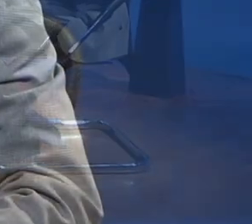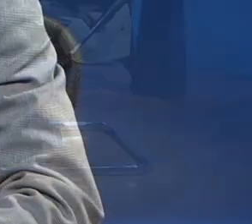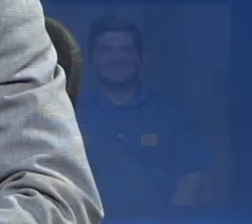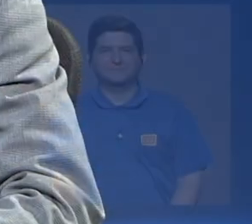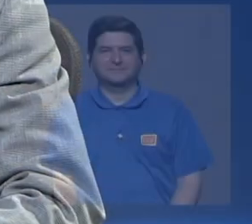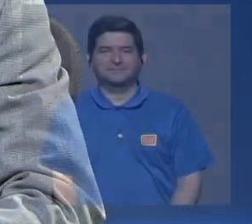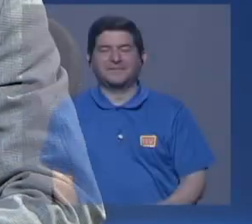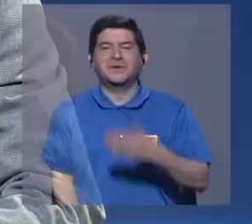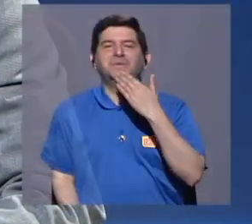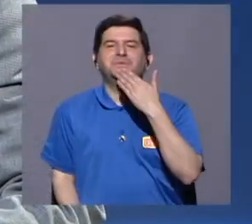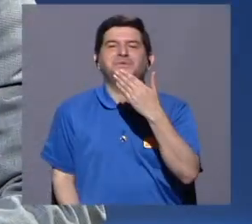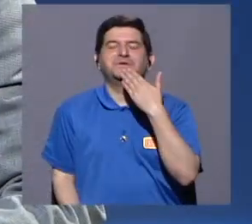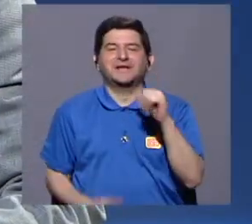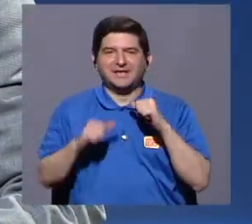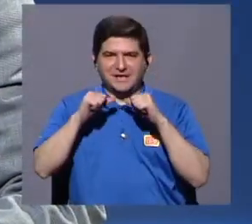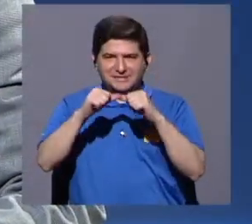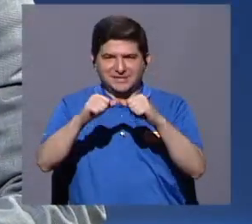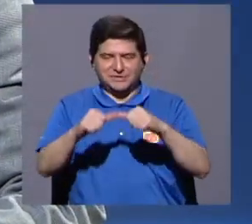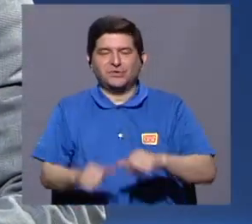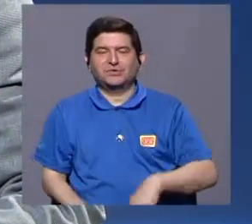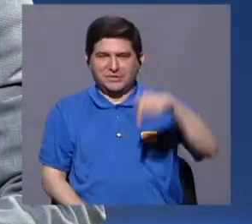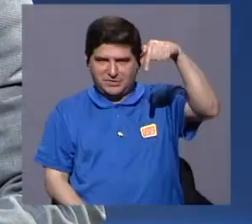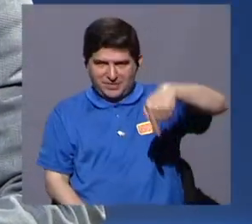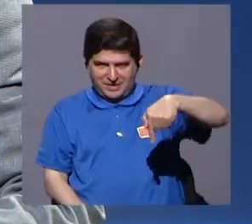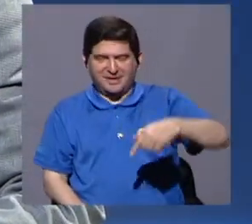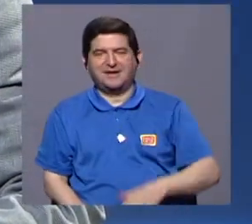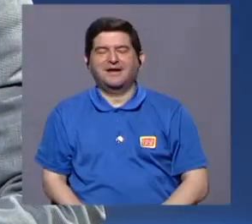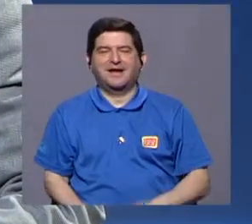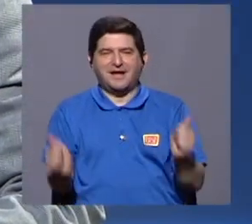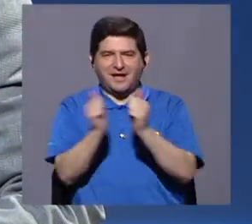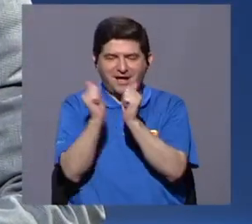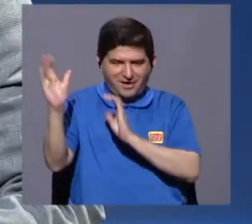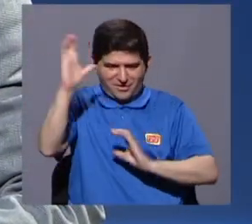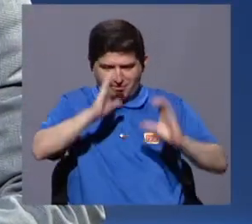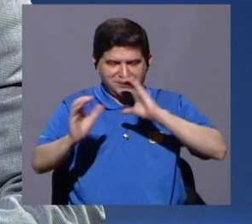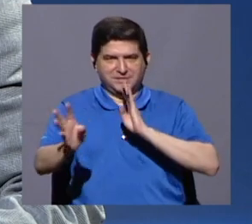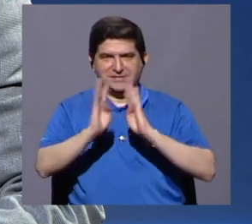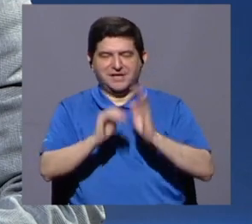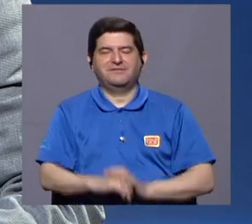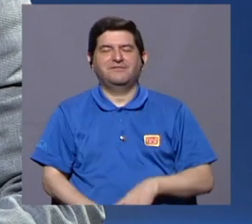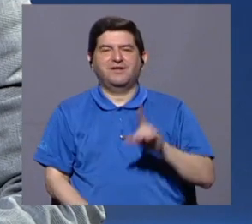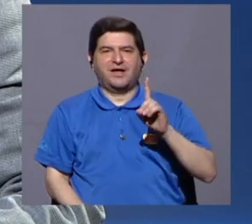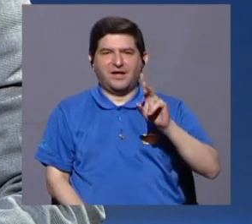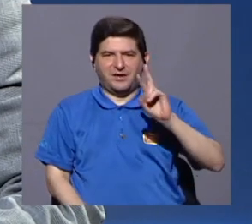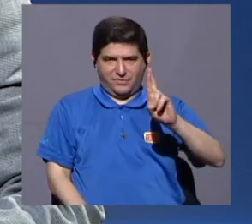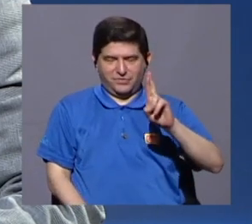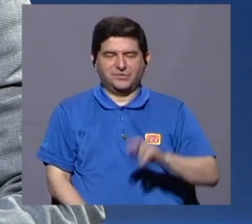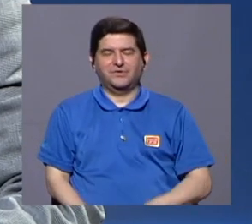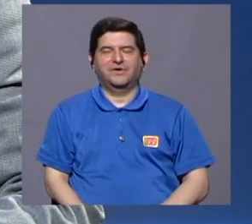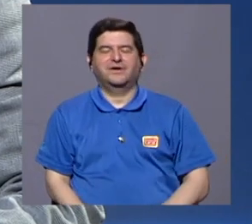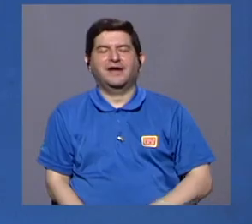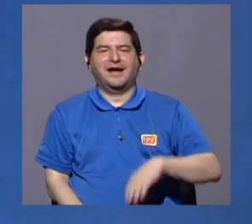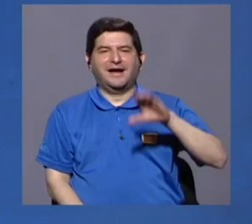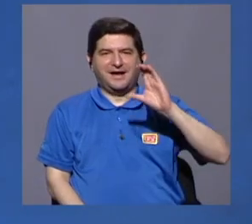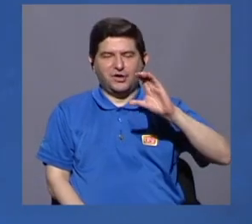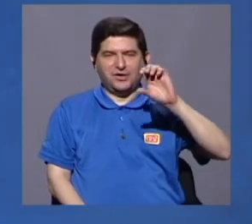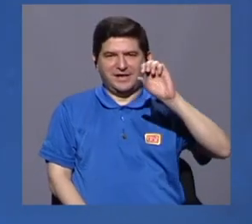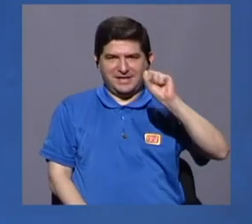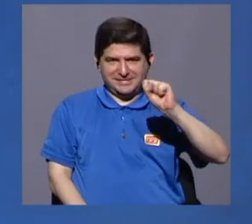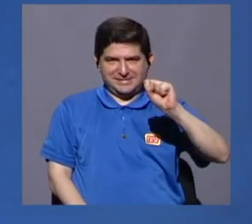muchas gracias por continuar con nosotros aquí en conciencia estamos hablando con la doctora carolina salas